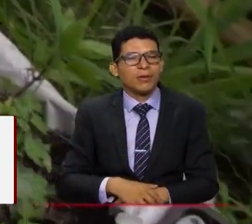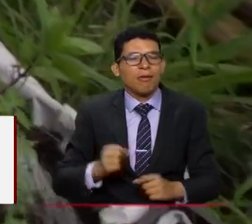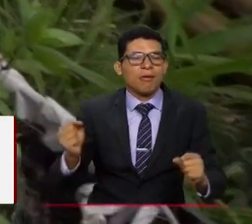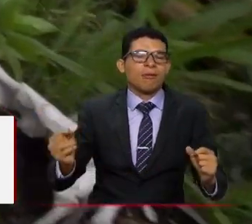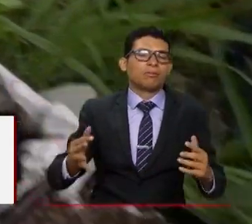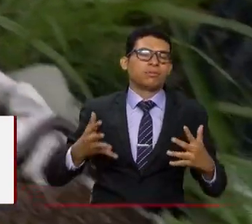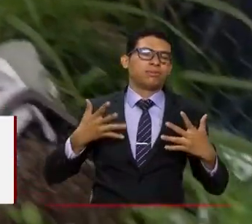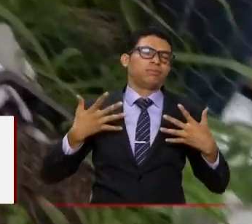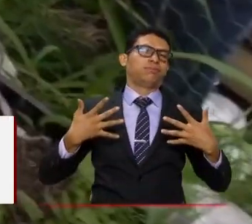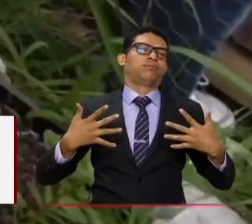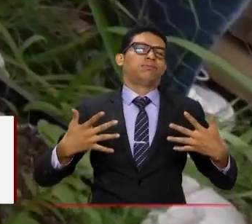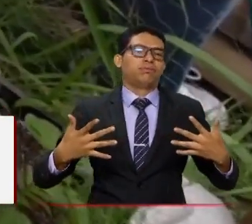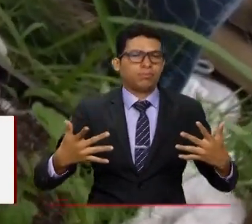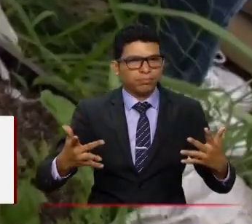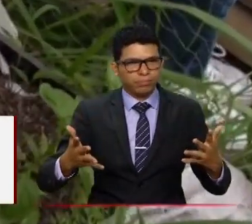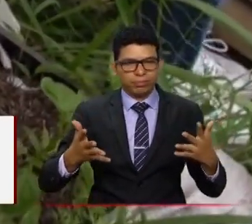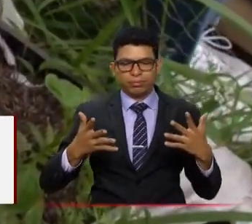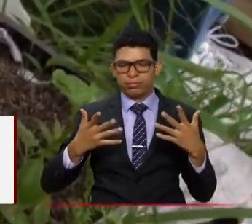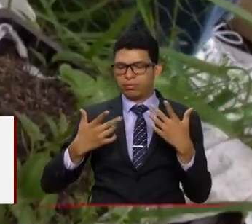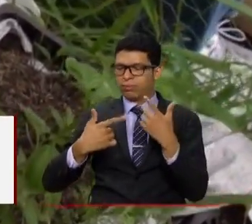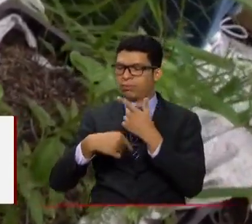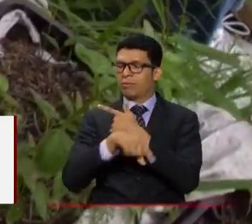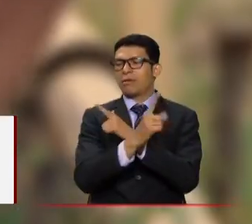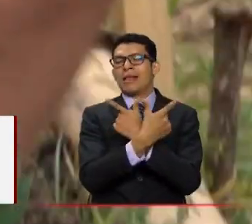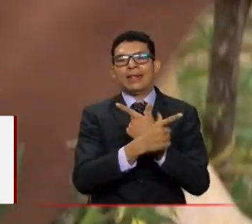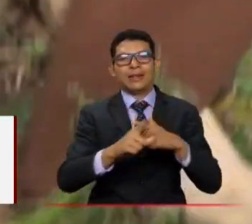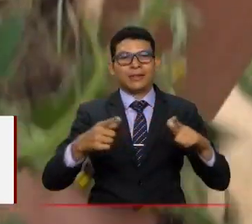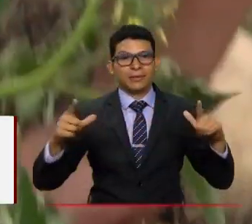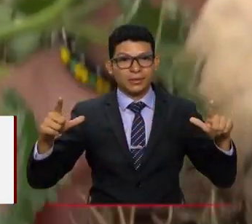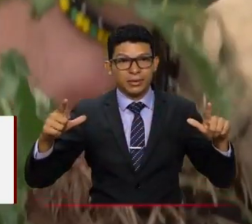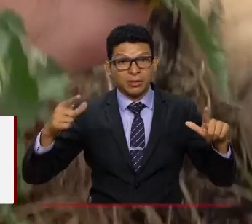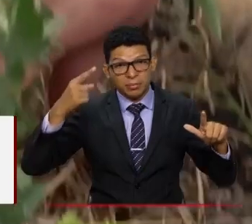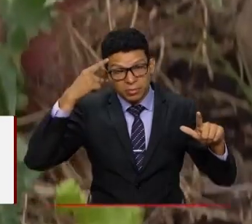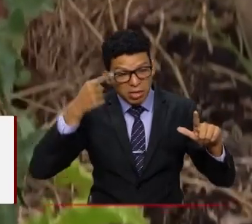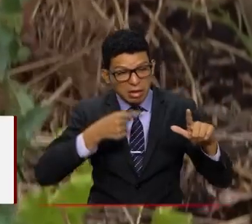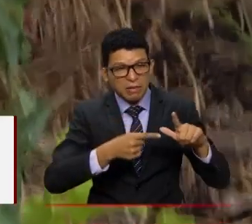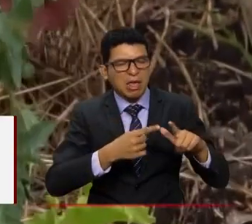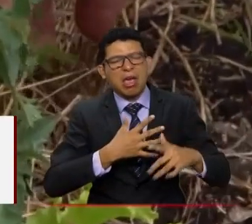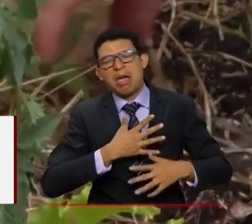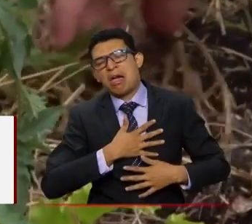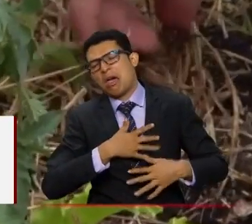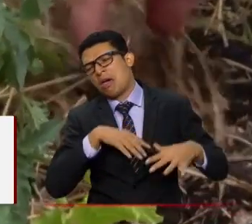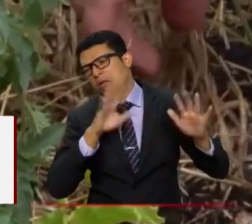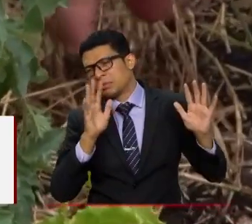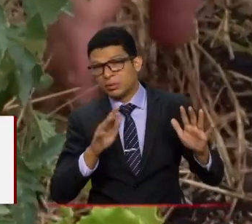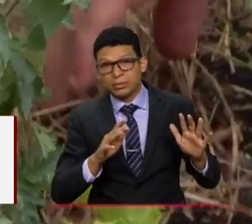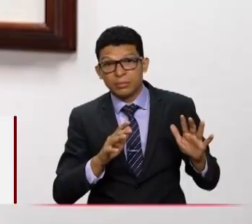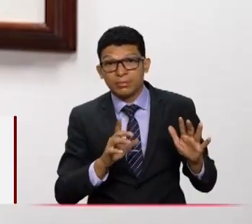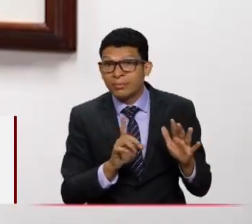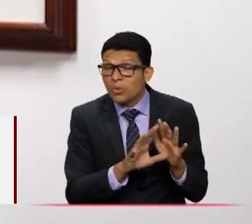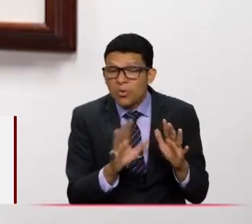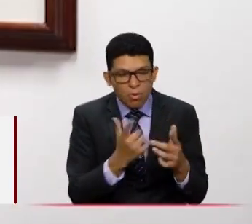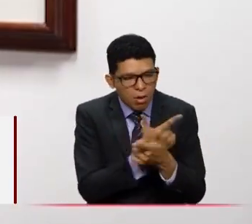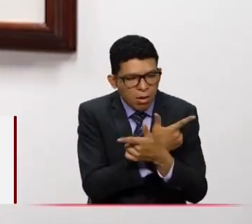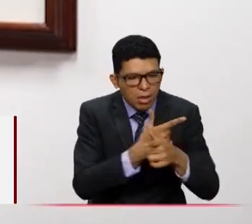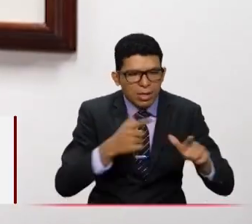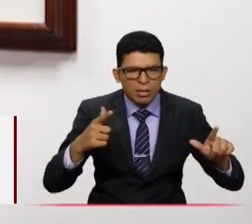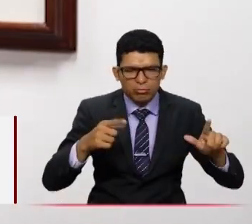aires de libertad. Pero no una libertad a cualquier precio, sino una libertad que los